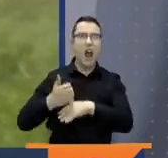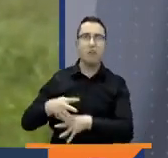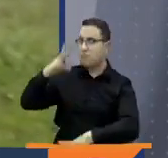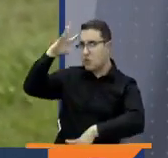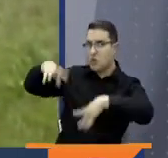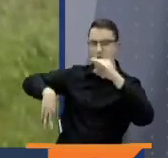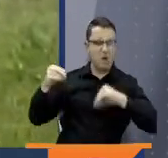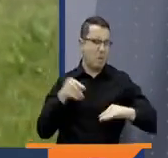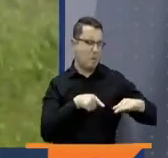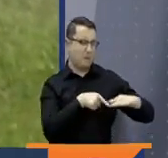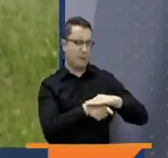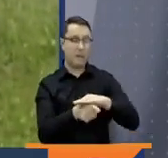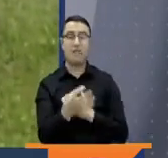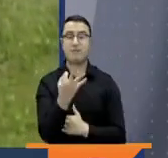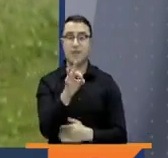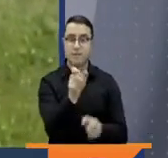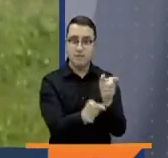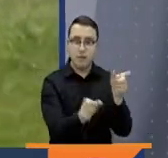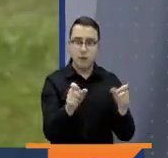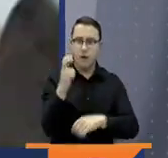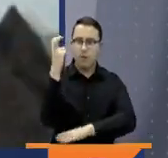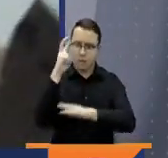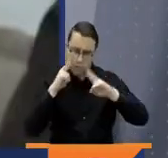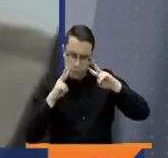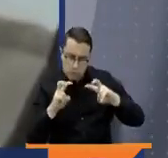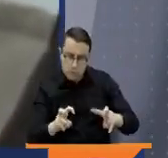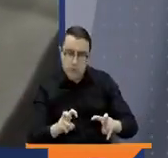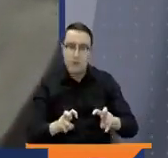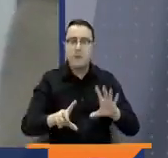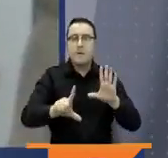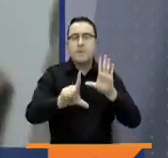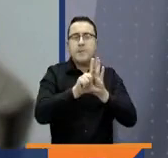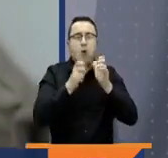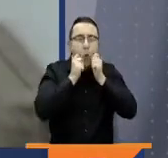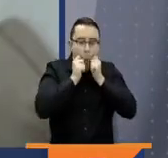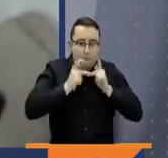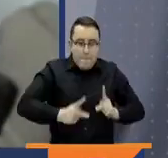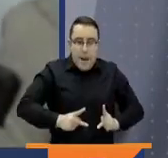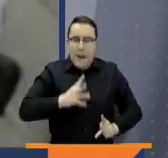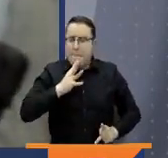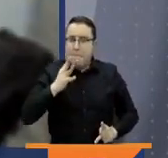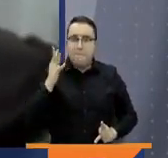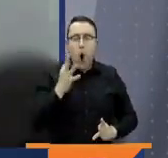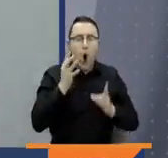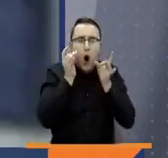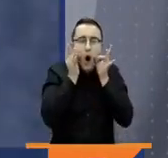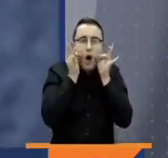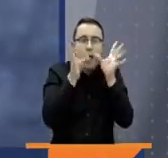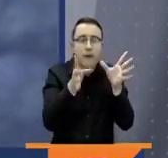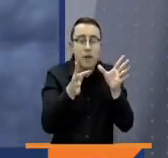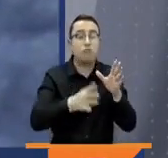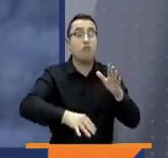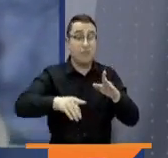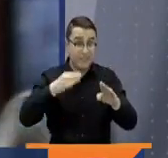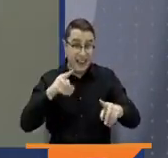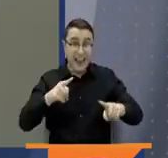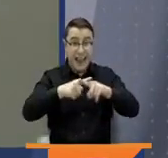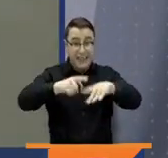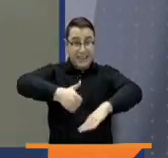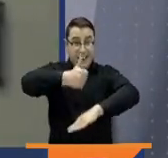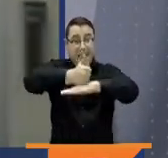Fiscalía declaró los hechos identificados como delitos de lesa humanidad, por lo que el jefe paramilitar